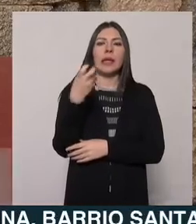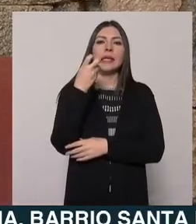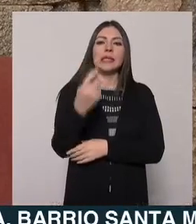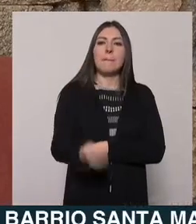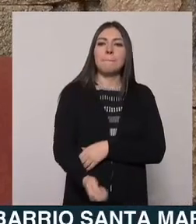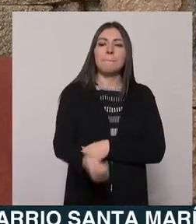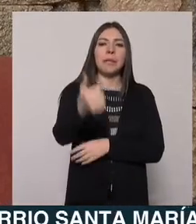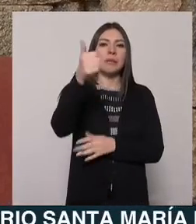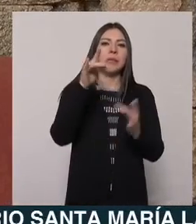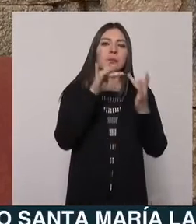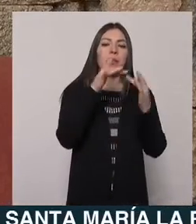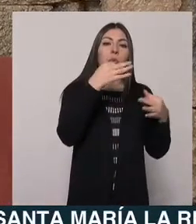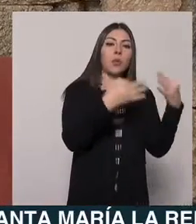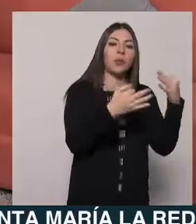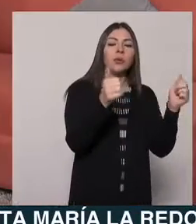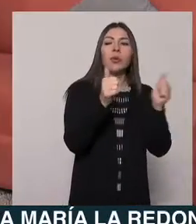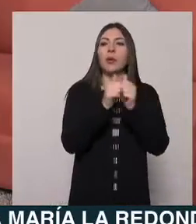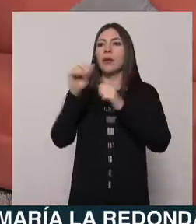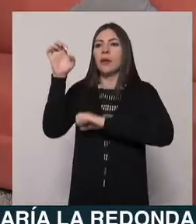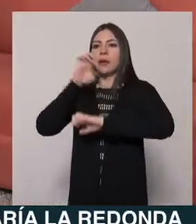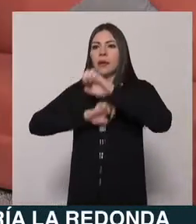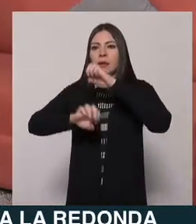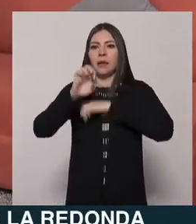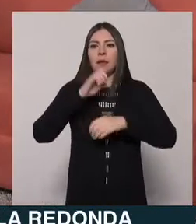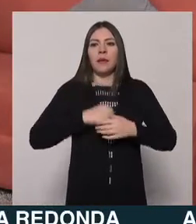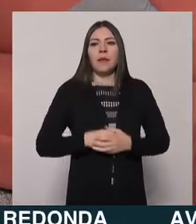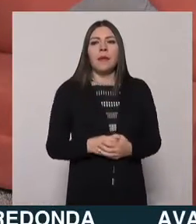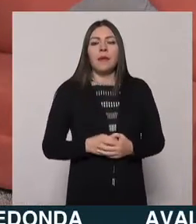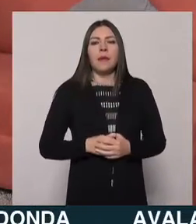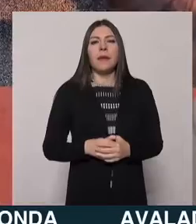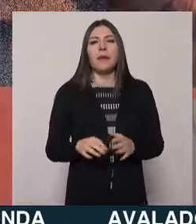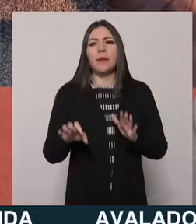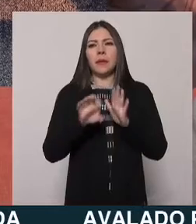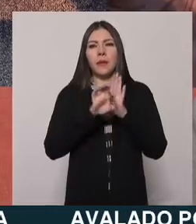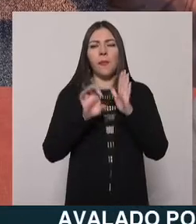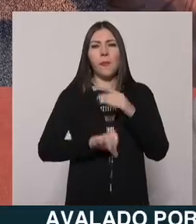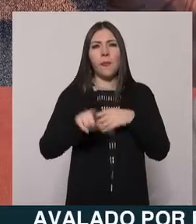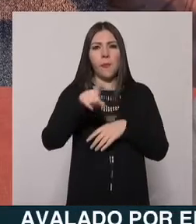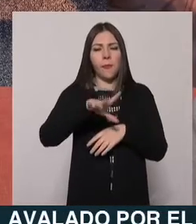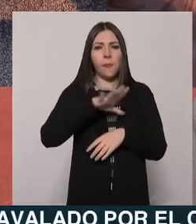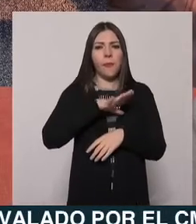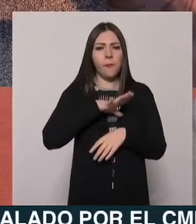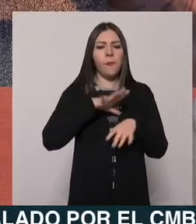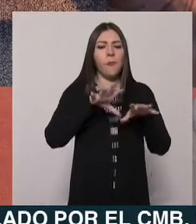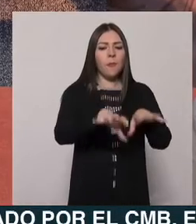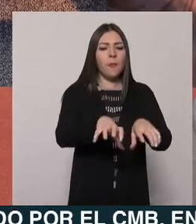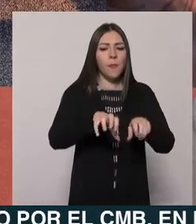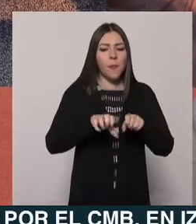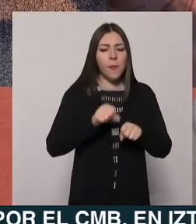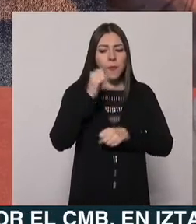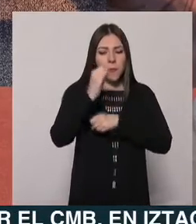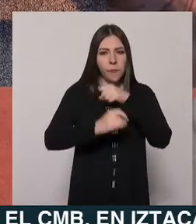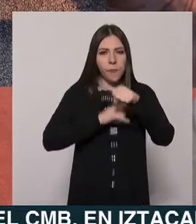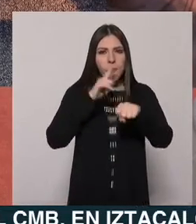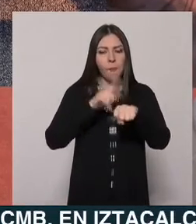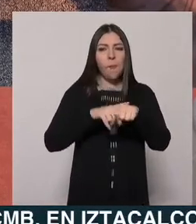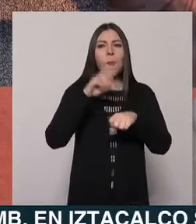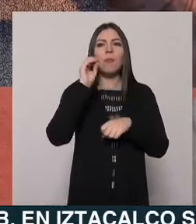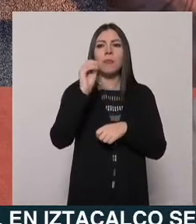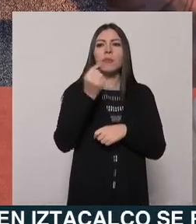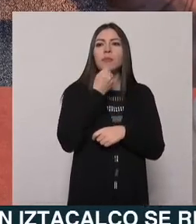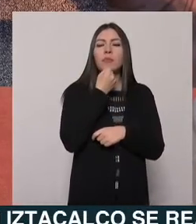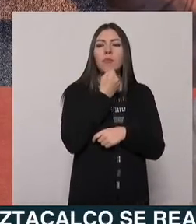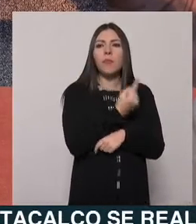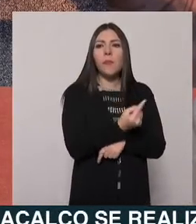Que dentro de estos asuntos, me dirá usted si estoy en lo correcto, se encuentra, por ejemplo, la adopción internacional, el traslado ilícito de